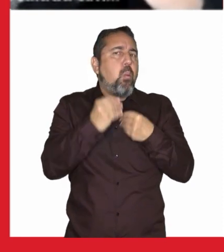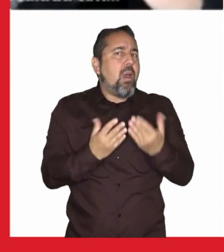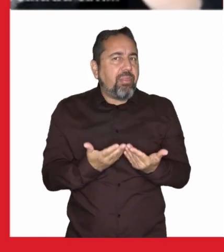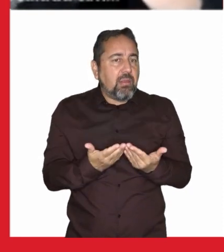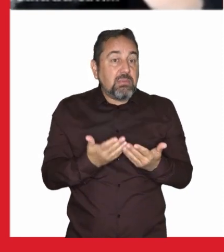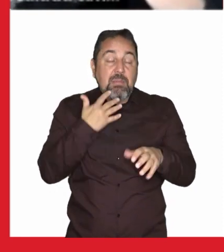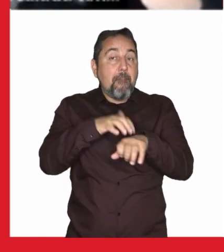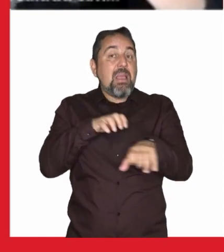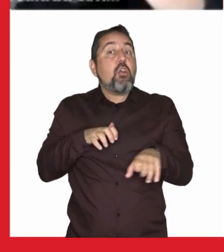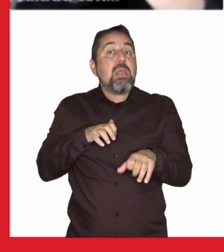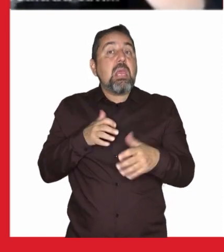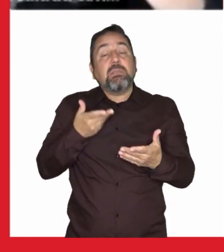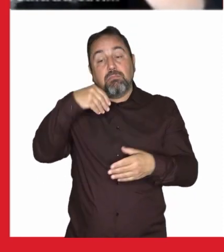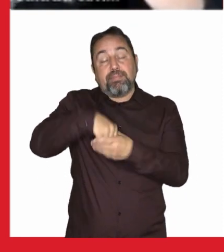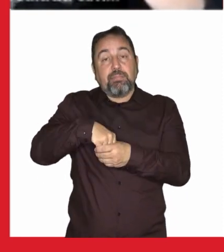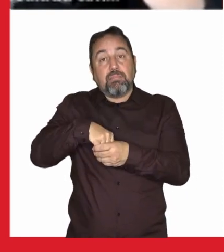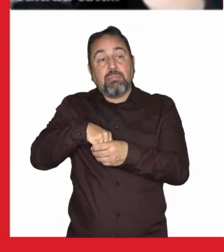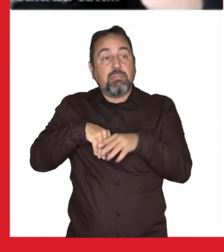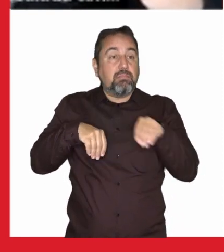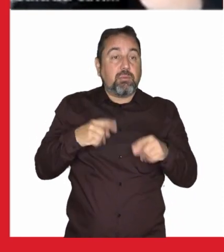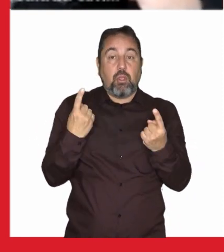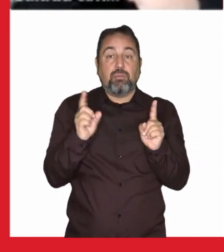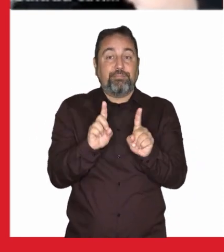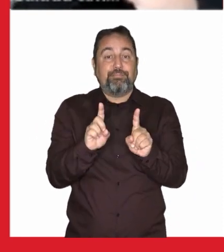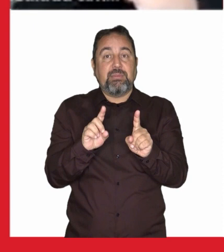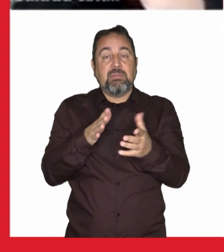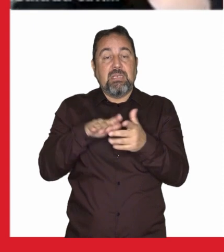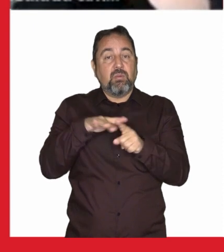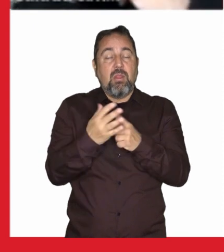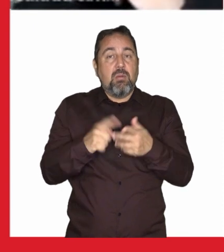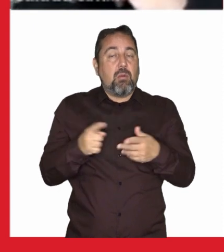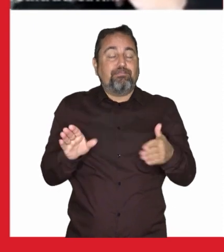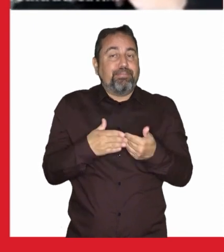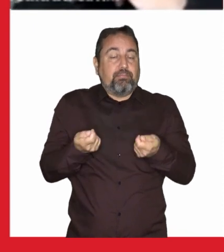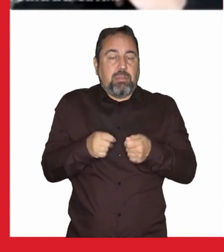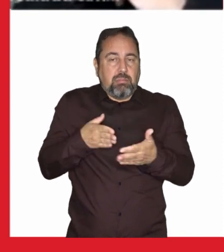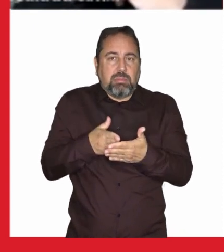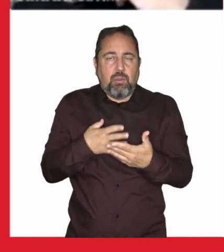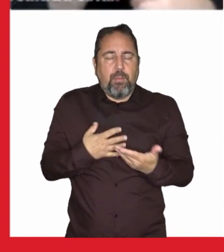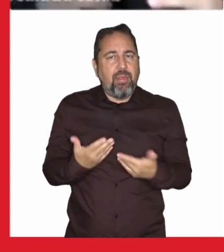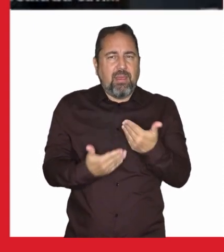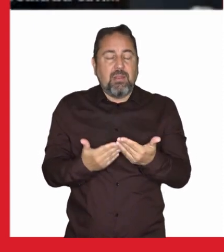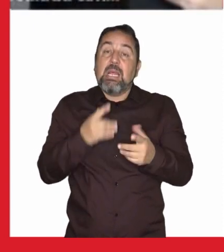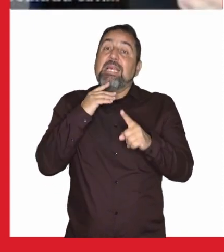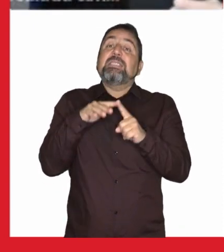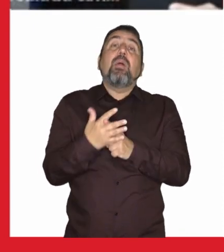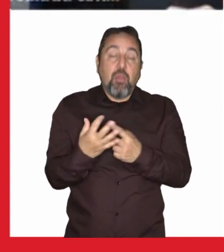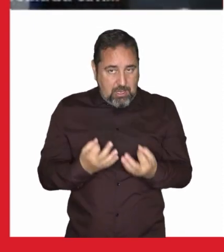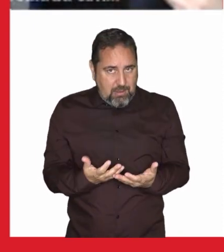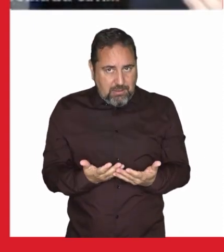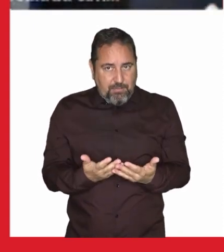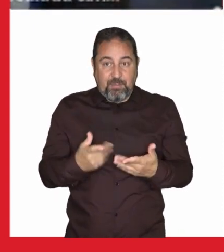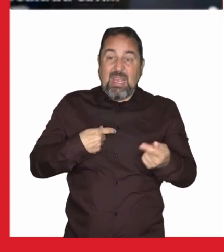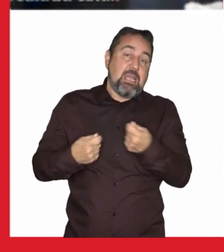ese conflicto? Porque si lo hacen por mayoría, uno vota una cosa, uno vota el otro, está bloqueada la situación. Y no queremos que os